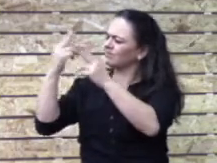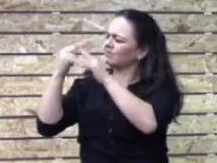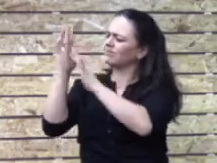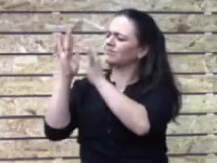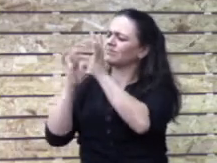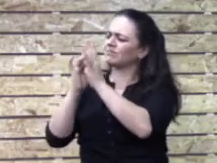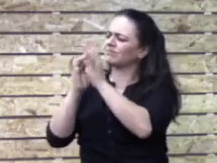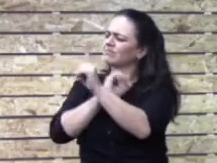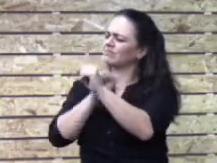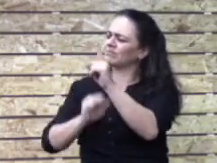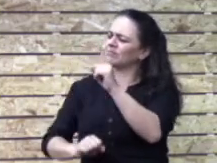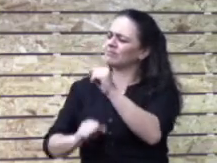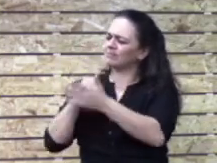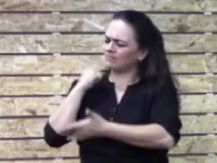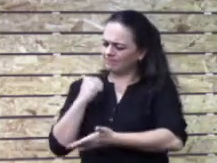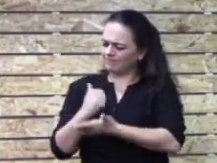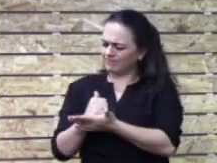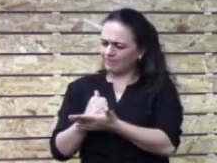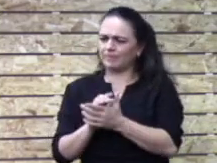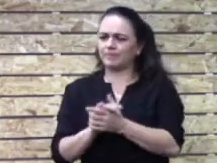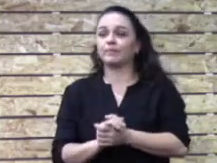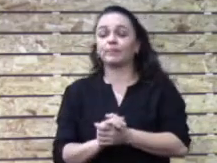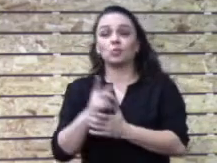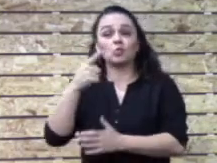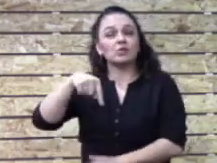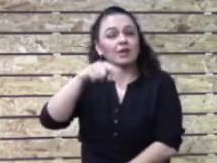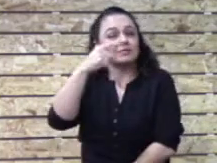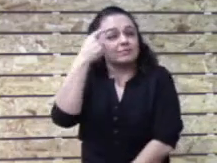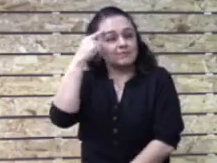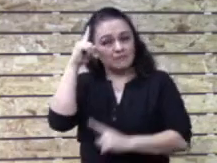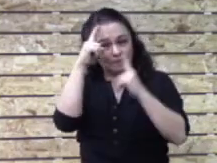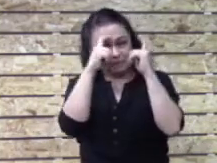la diferencia que hay entre la palabra